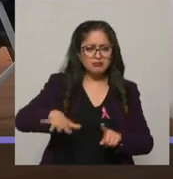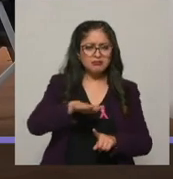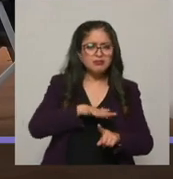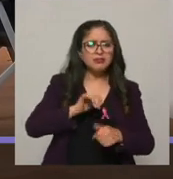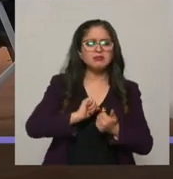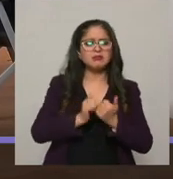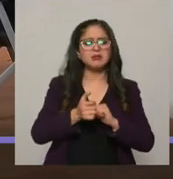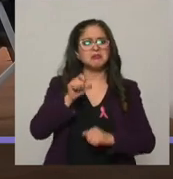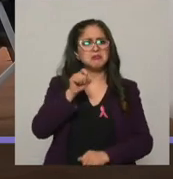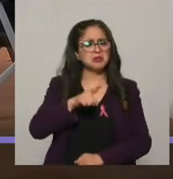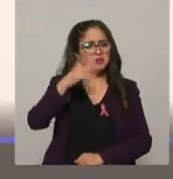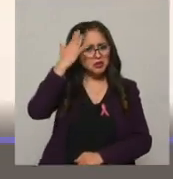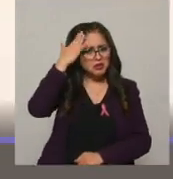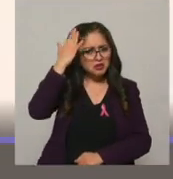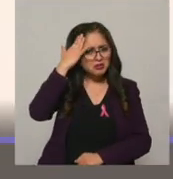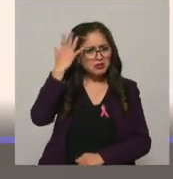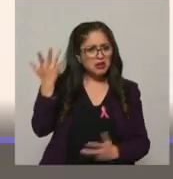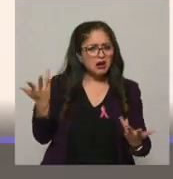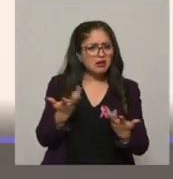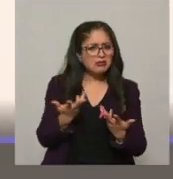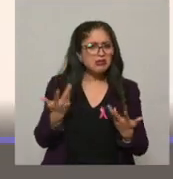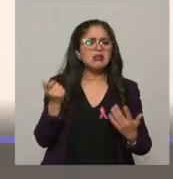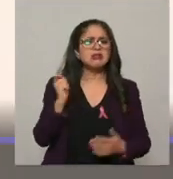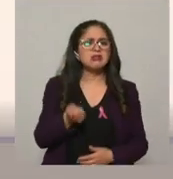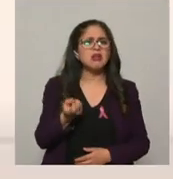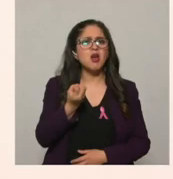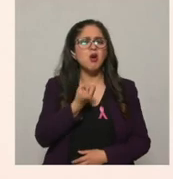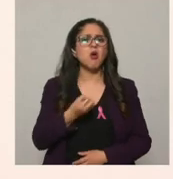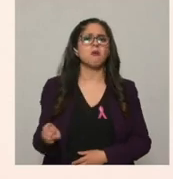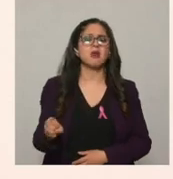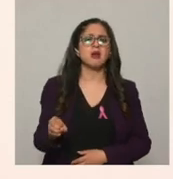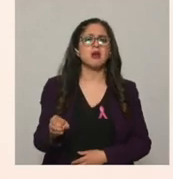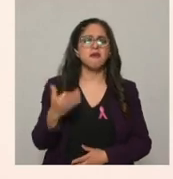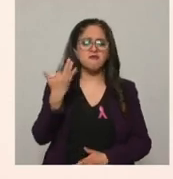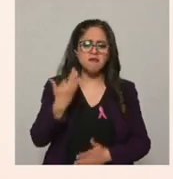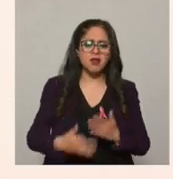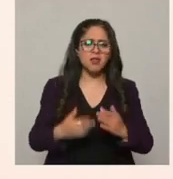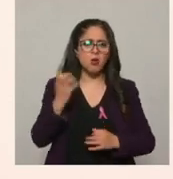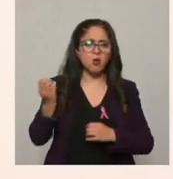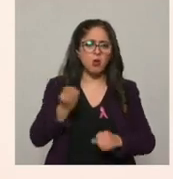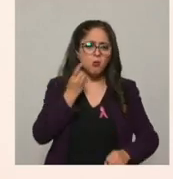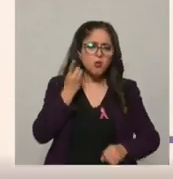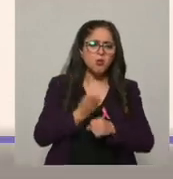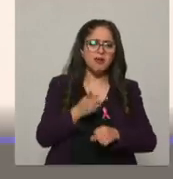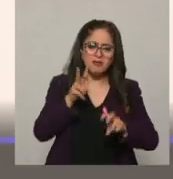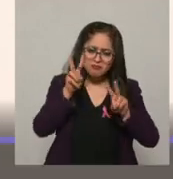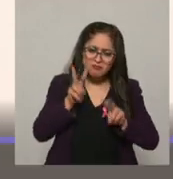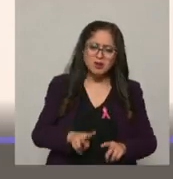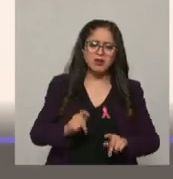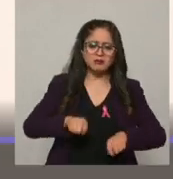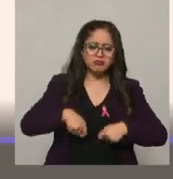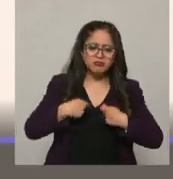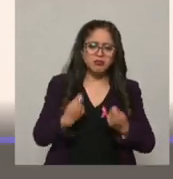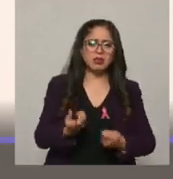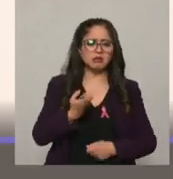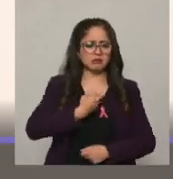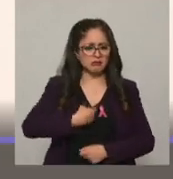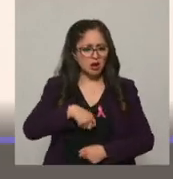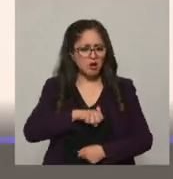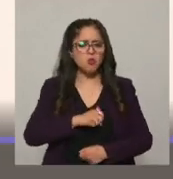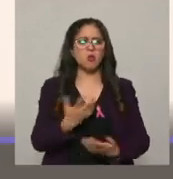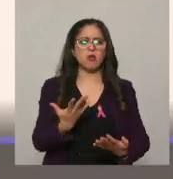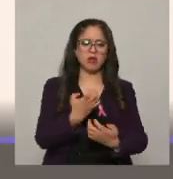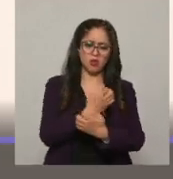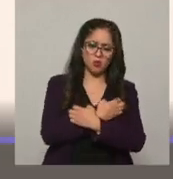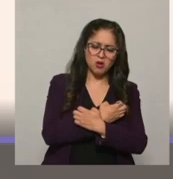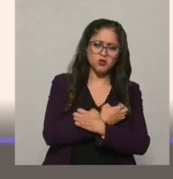las mismas autoridades y nos obligan, digo, porque no nos dan oportunidades viables de salud, de educación, de vivienda